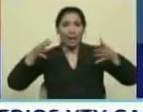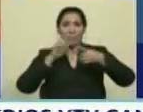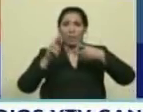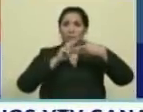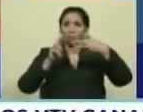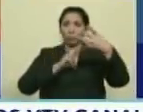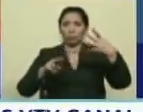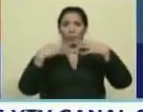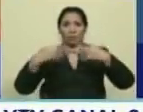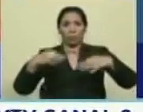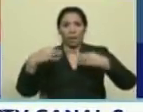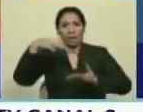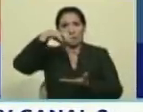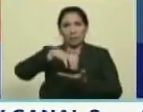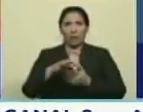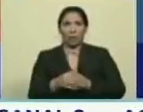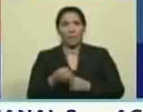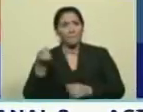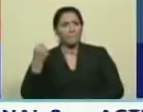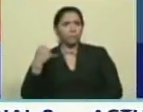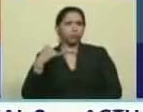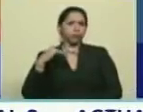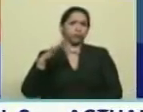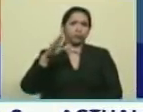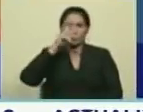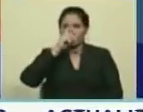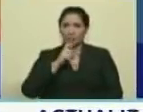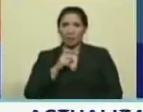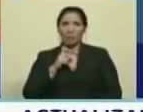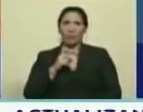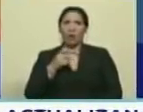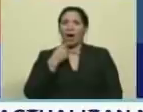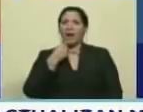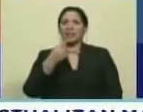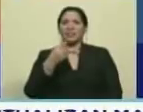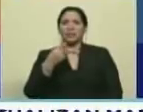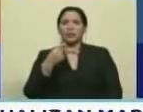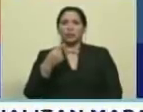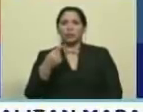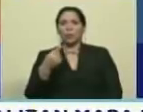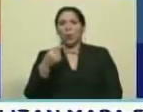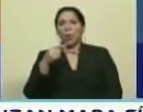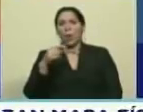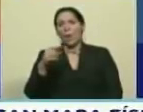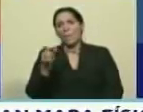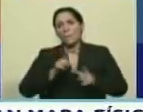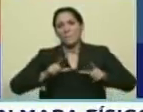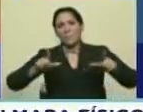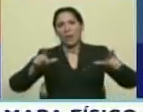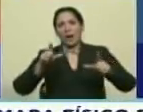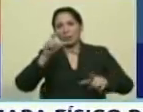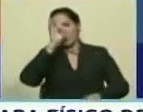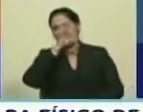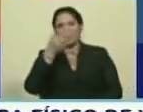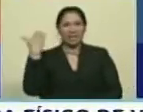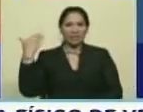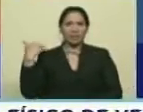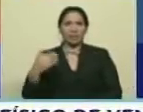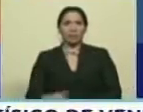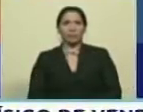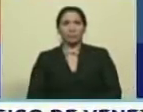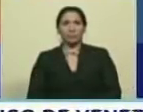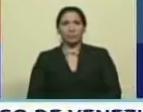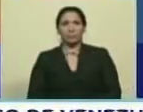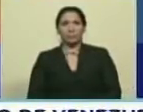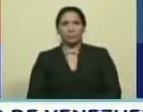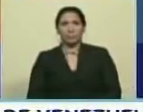región que por mucho tiempo han considerado como su patio trasero. Por eso han retomado los principios de la doctrina Monroe,